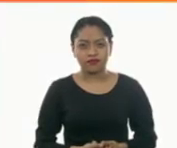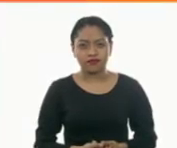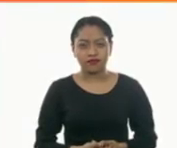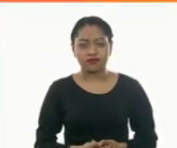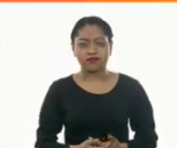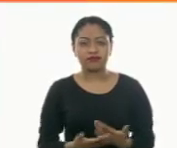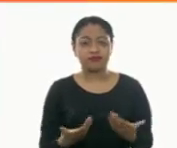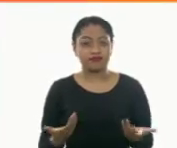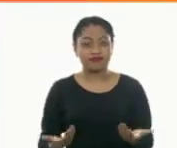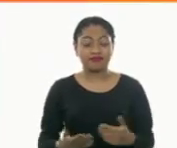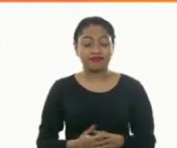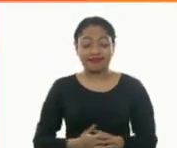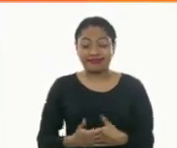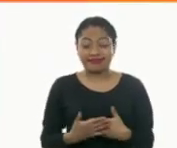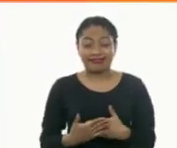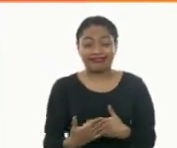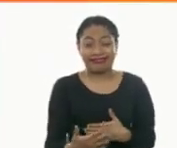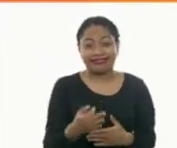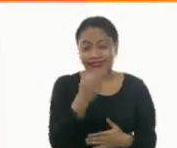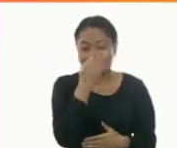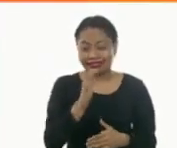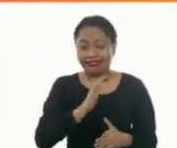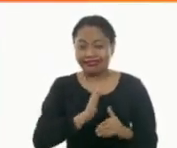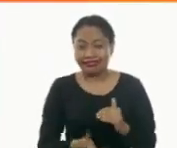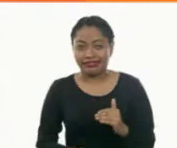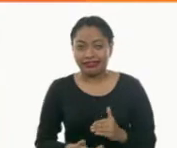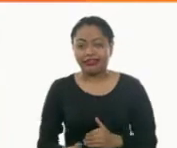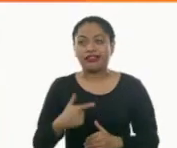Y bueno, aunque ya nos queda muy poquito tiempo, quisiera